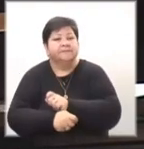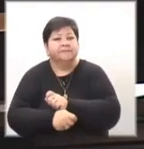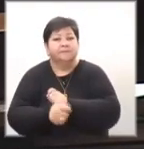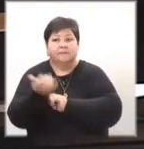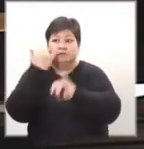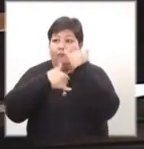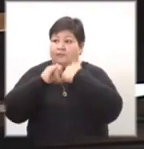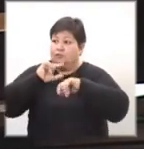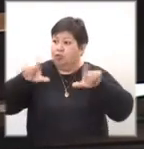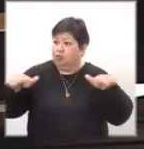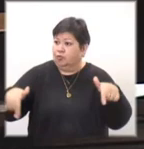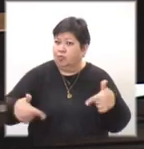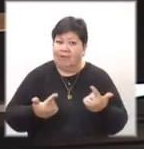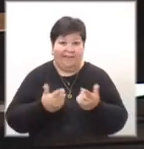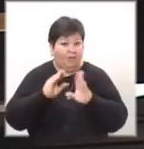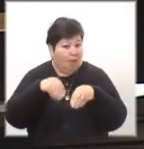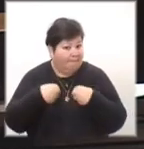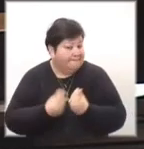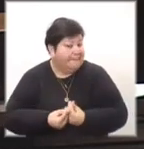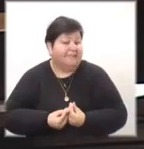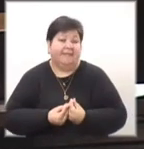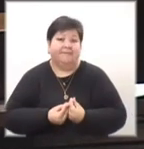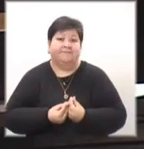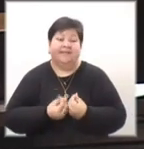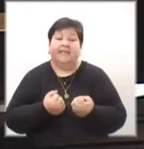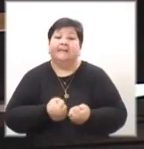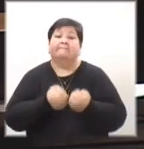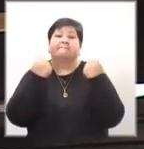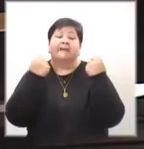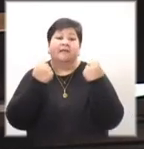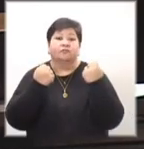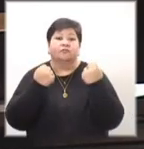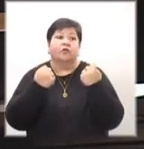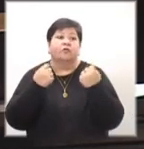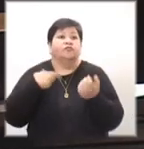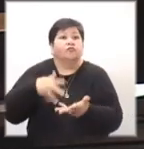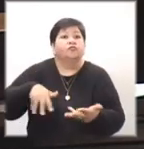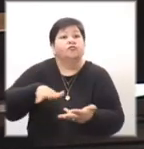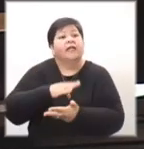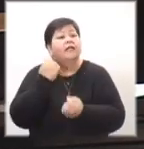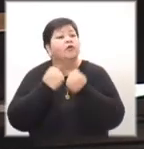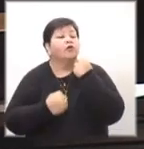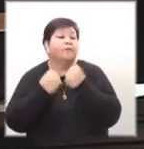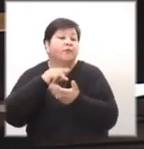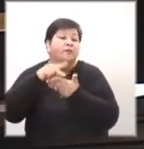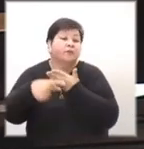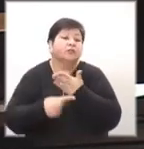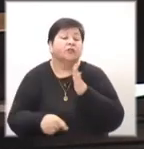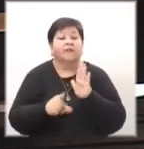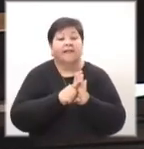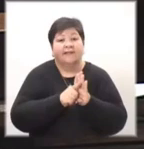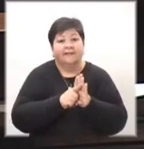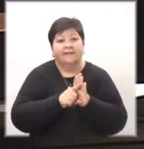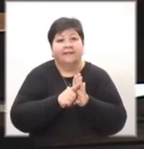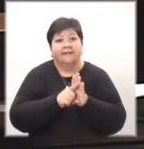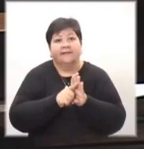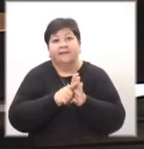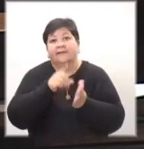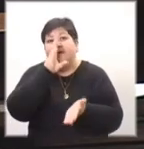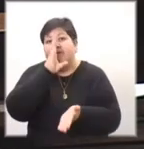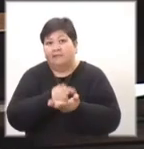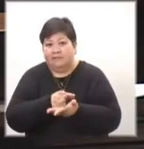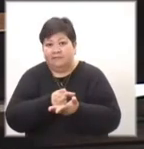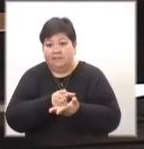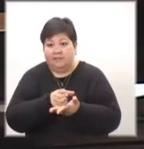información respecto a cuál será el impacto en términos sociales y económicos del proyecto de ley, que finalmente se